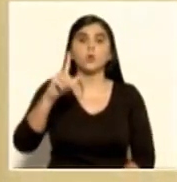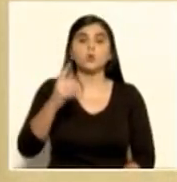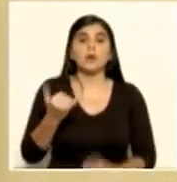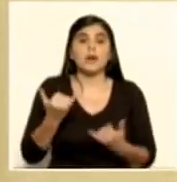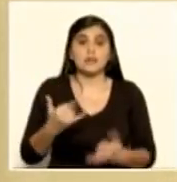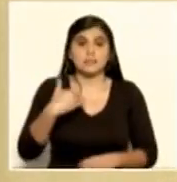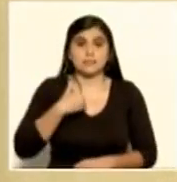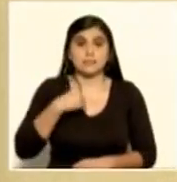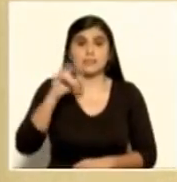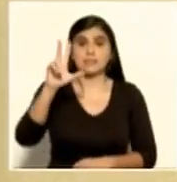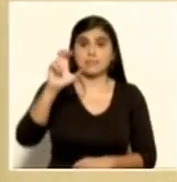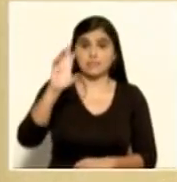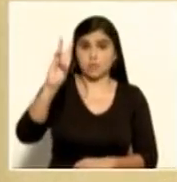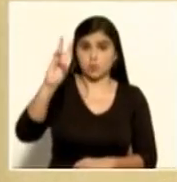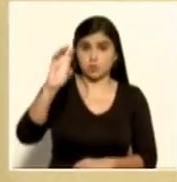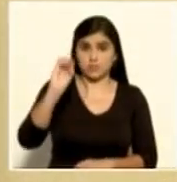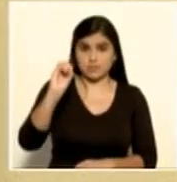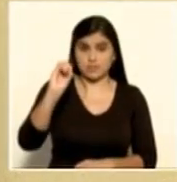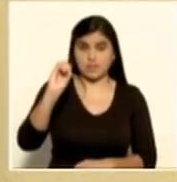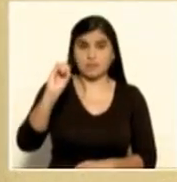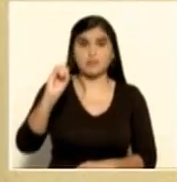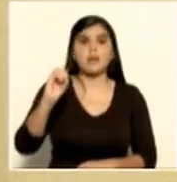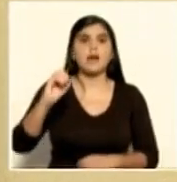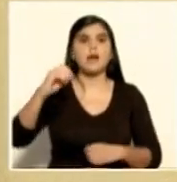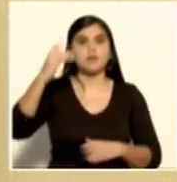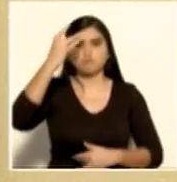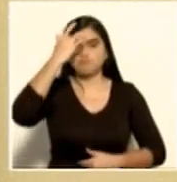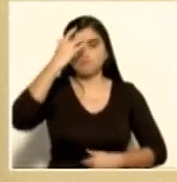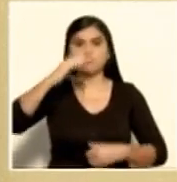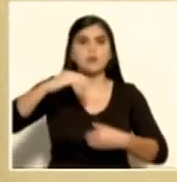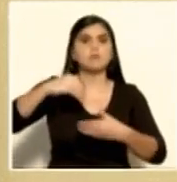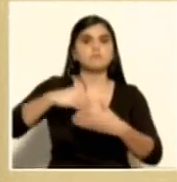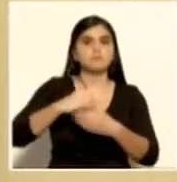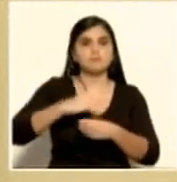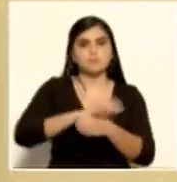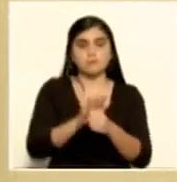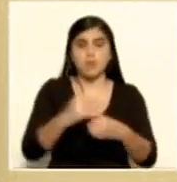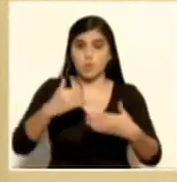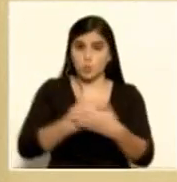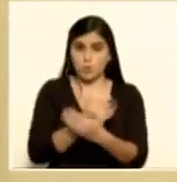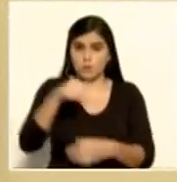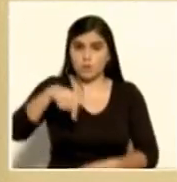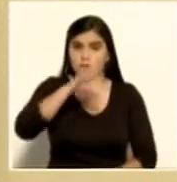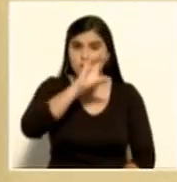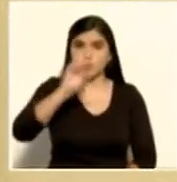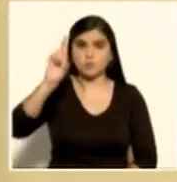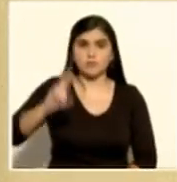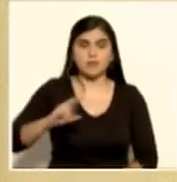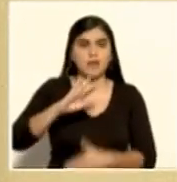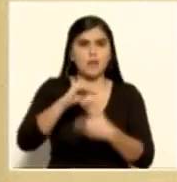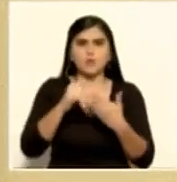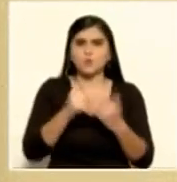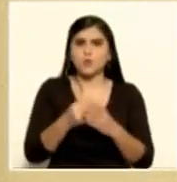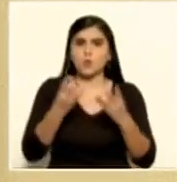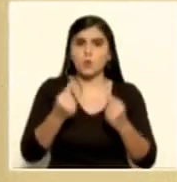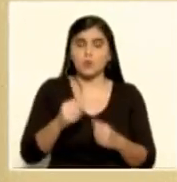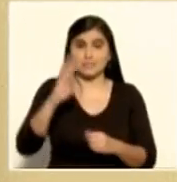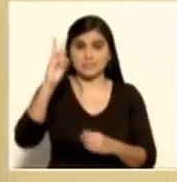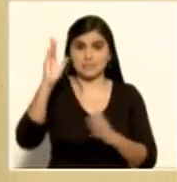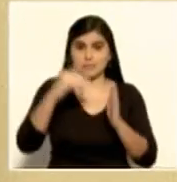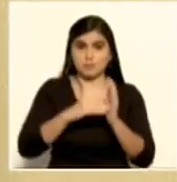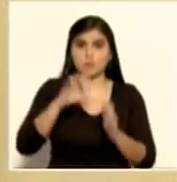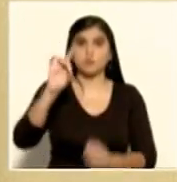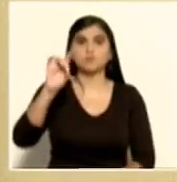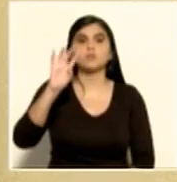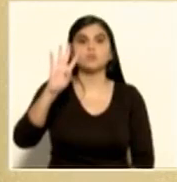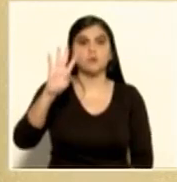de 360 casos nuevos por COVID-19 en Costa Rica. Tenemos un total de